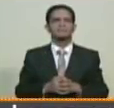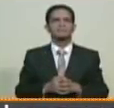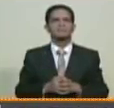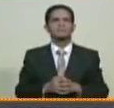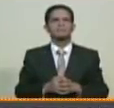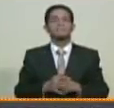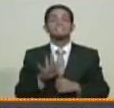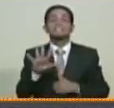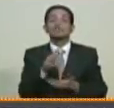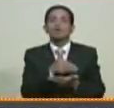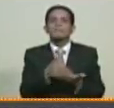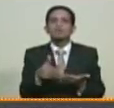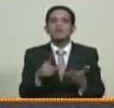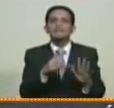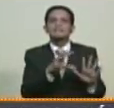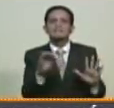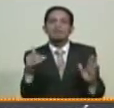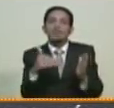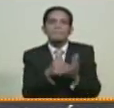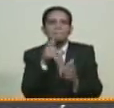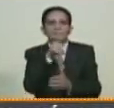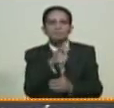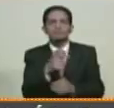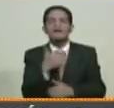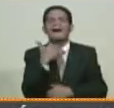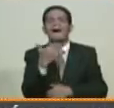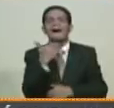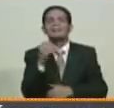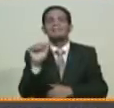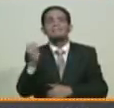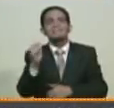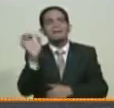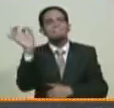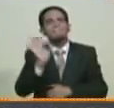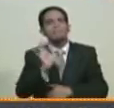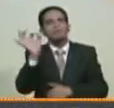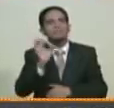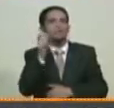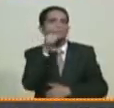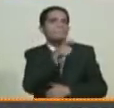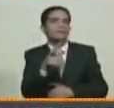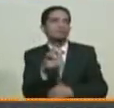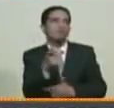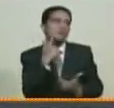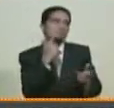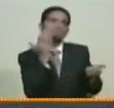cinco millones seiscientos mil colombianos de casi el 10% de la población de colombia